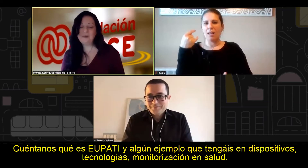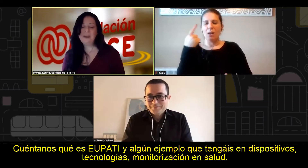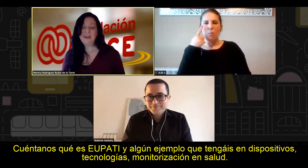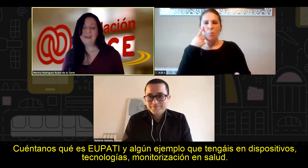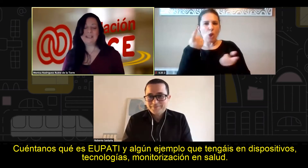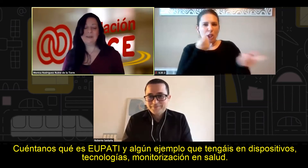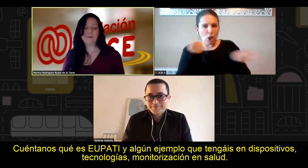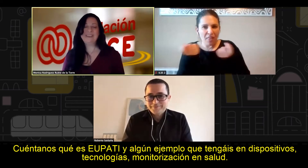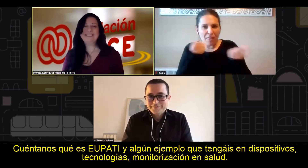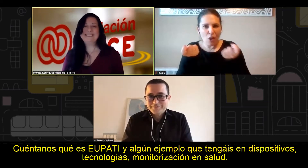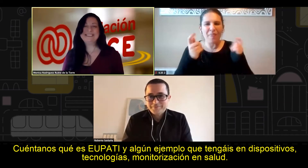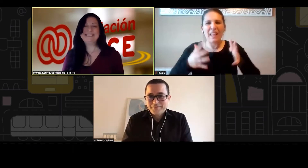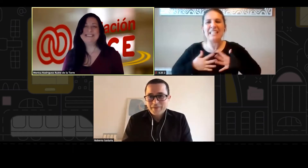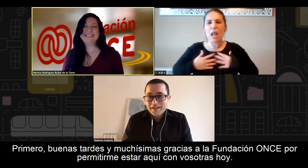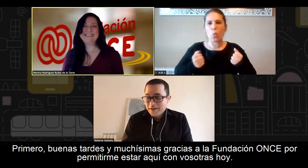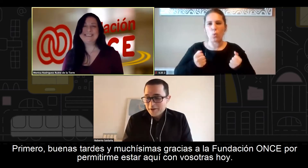monitorización en salud?